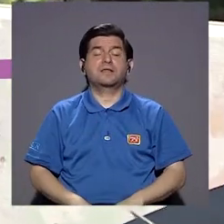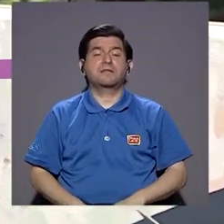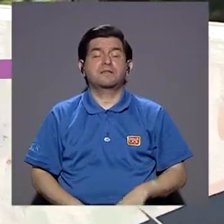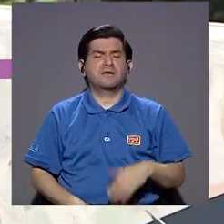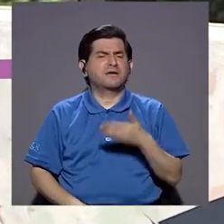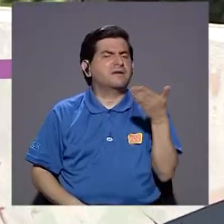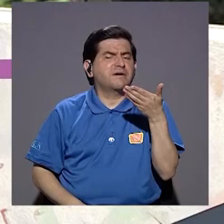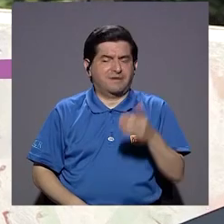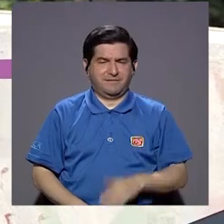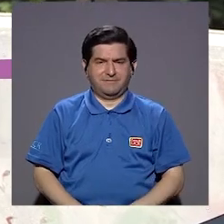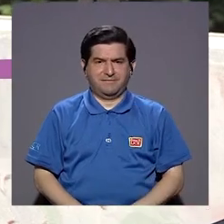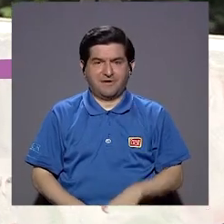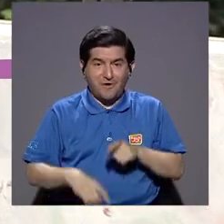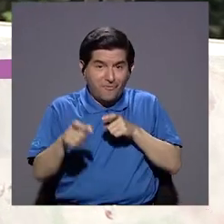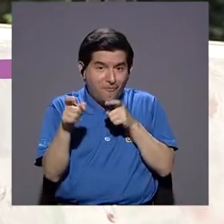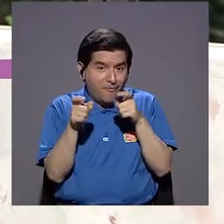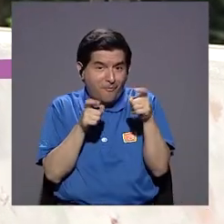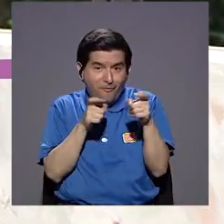si uno consigue